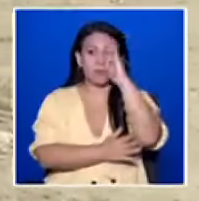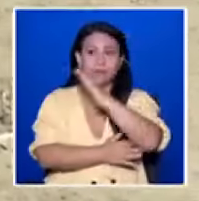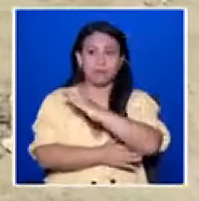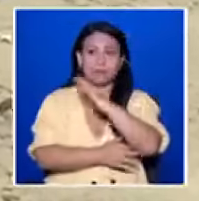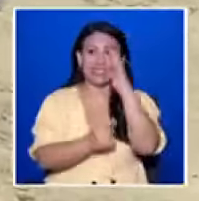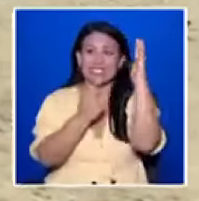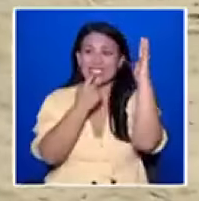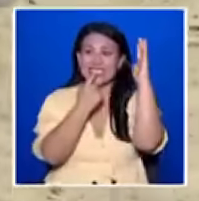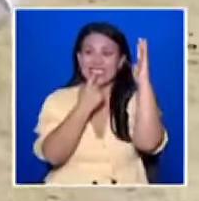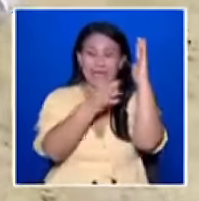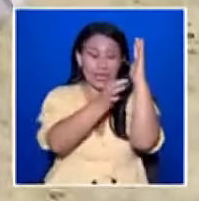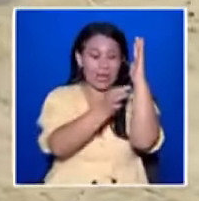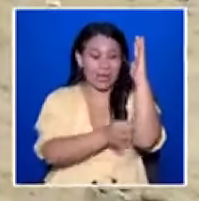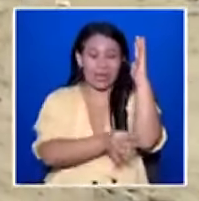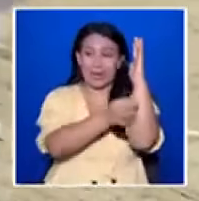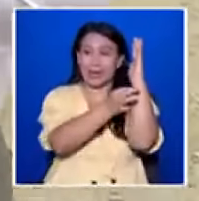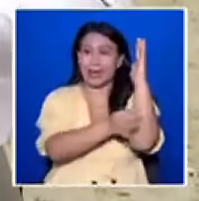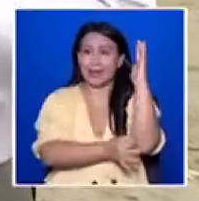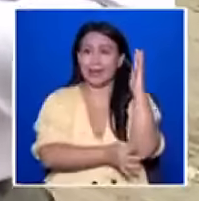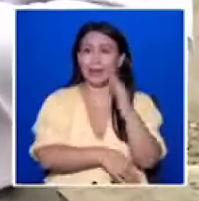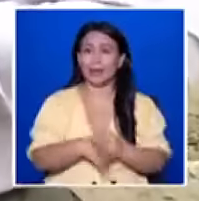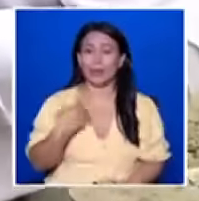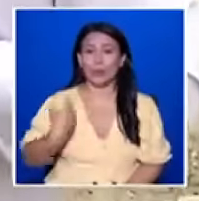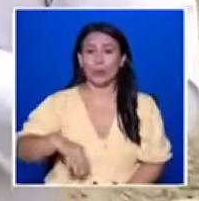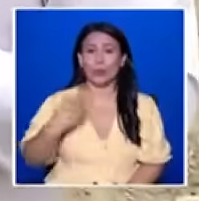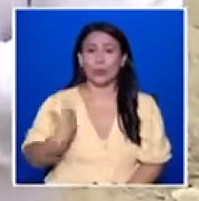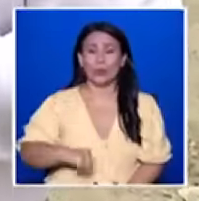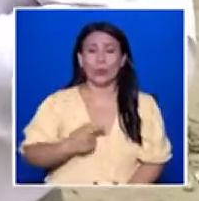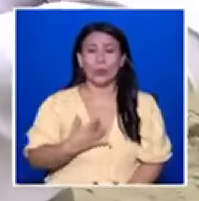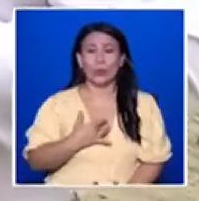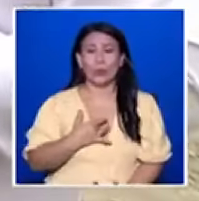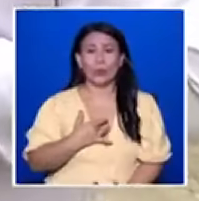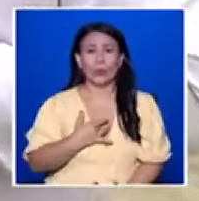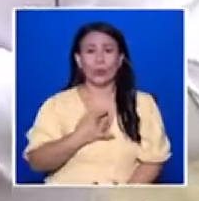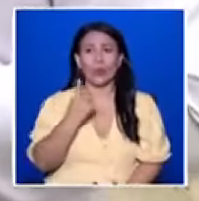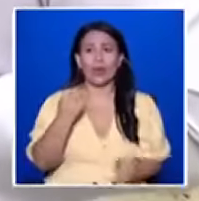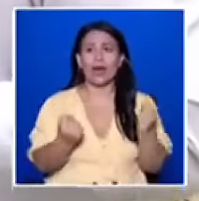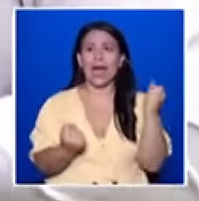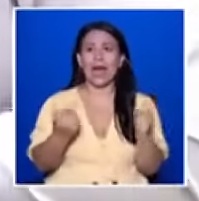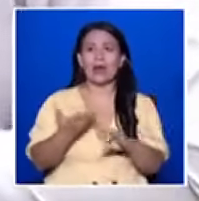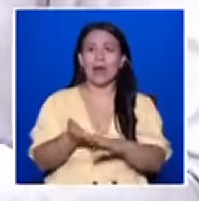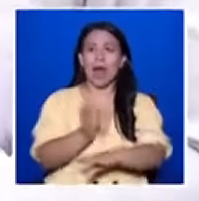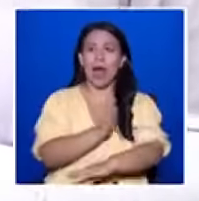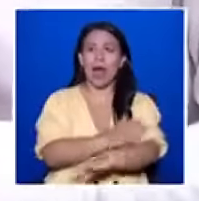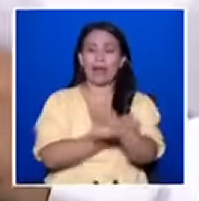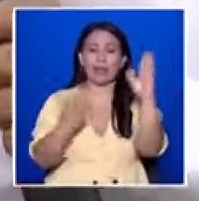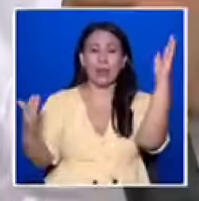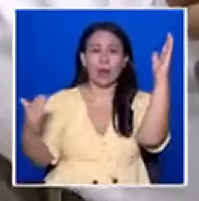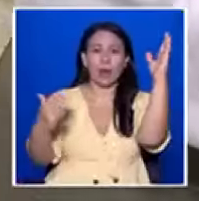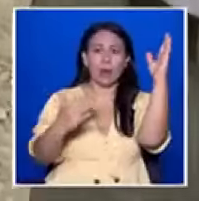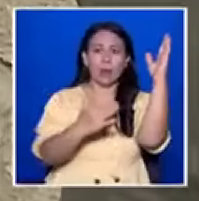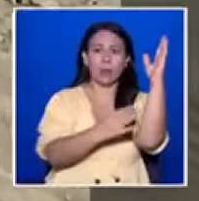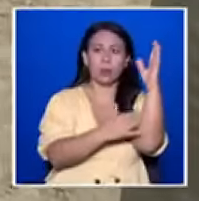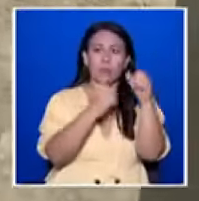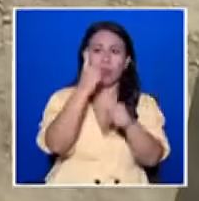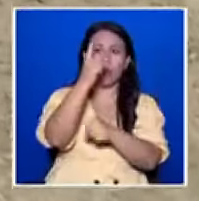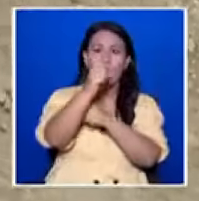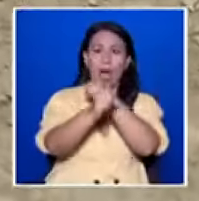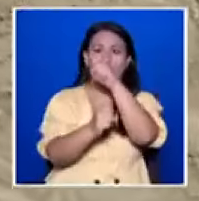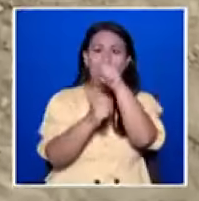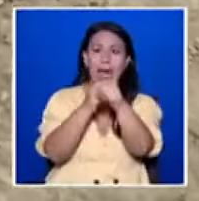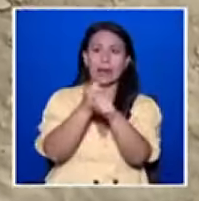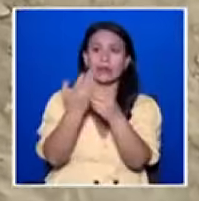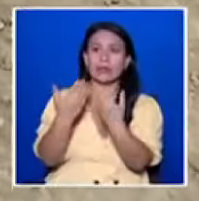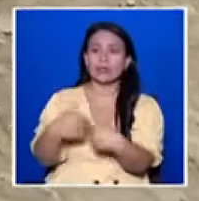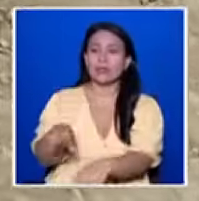poste. Me decían las habitantes que aquí un vehículo se estrelló hace más de un año. Ya